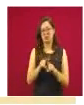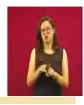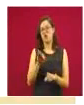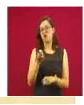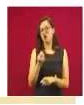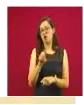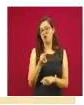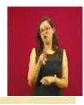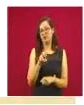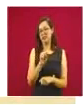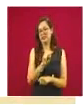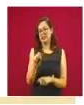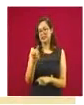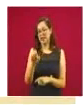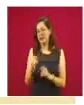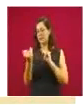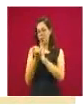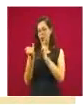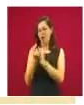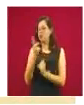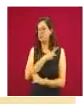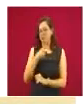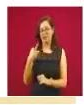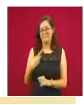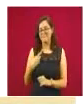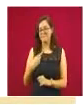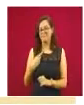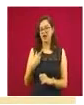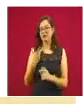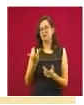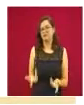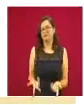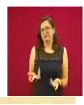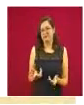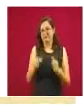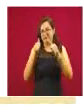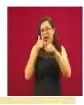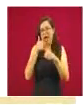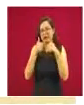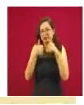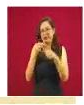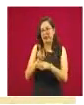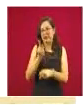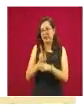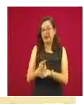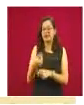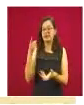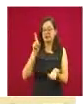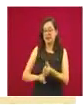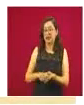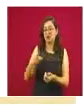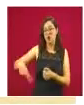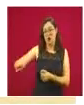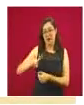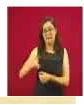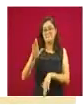que Foviste pueda tener algo similar, porque es una institución donde evidentemente hay una